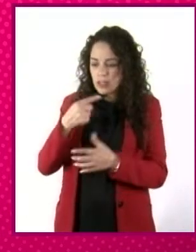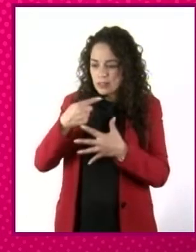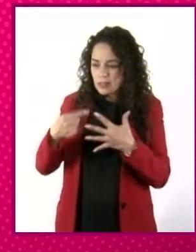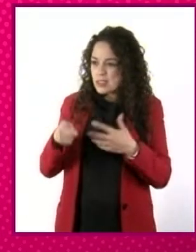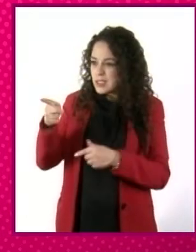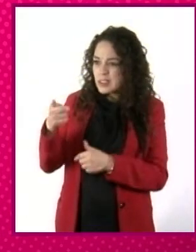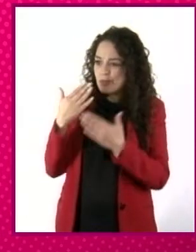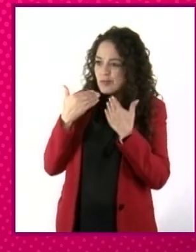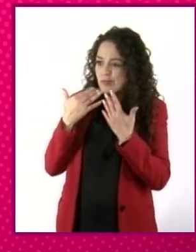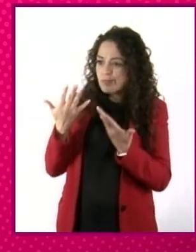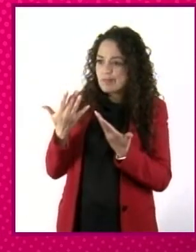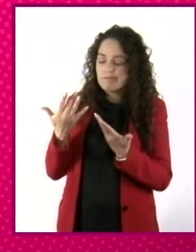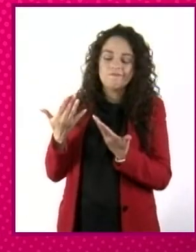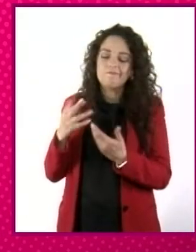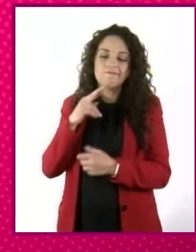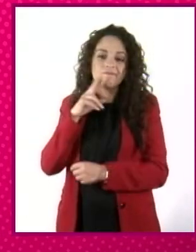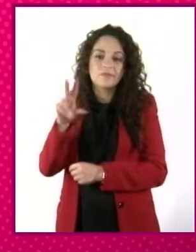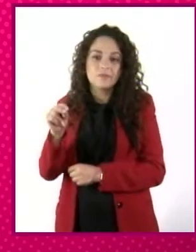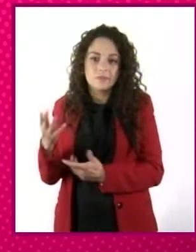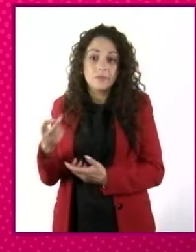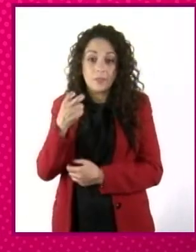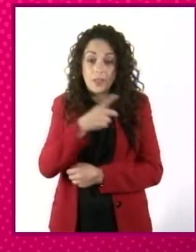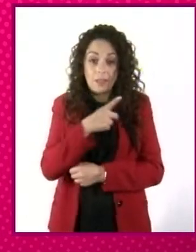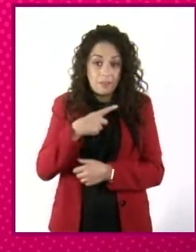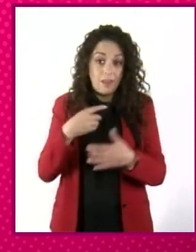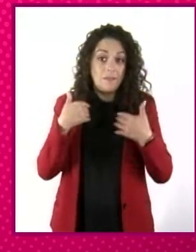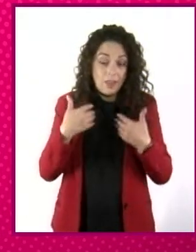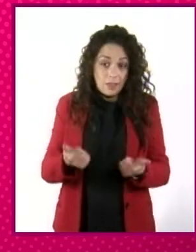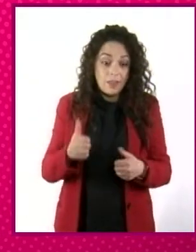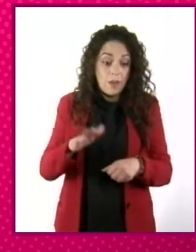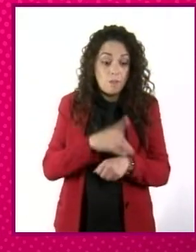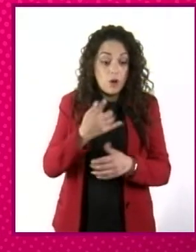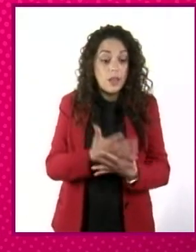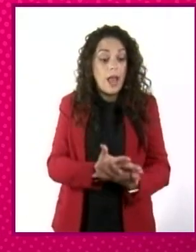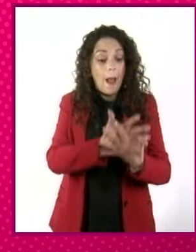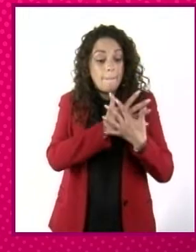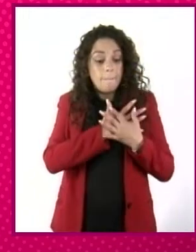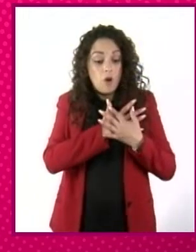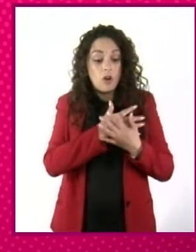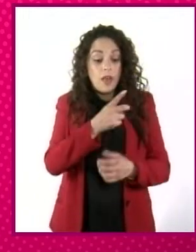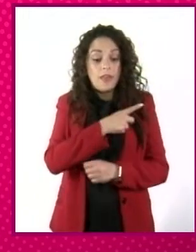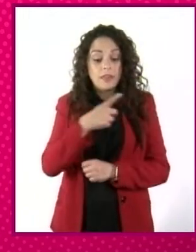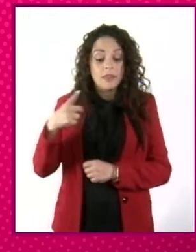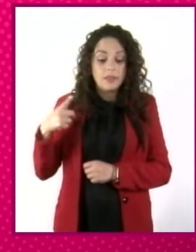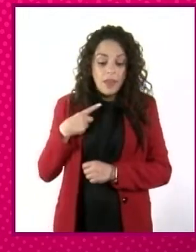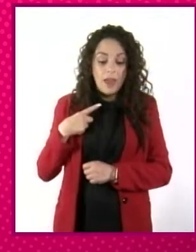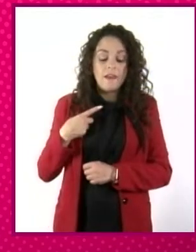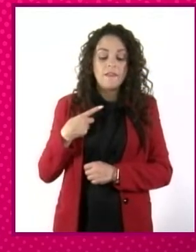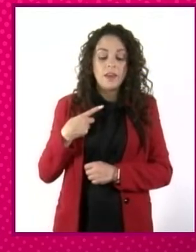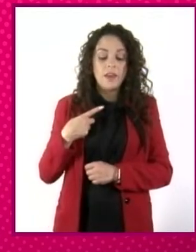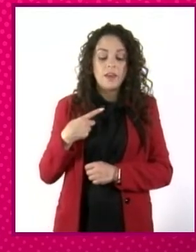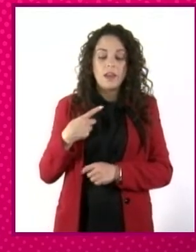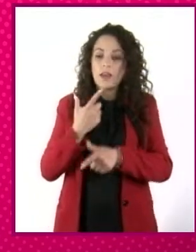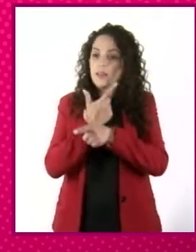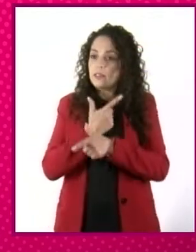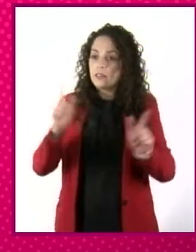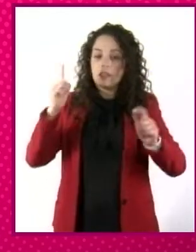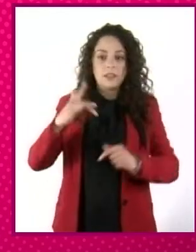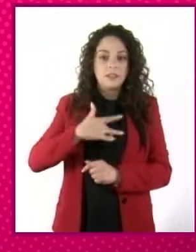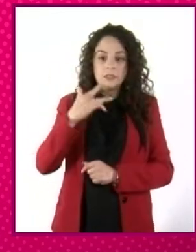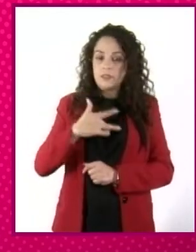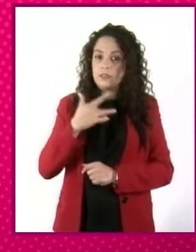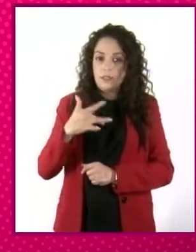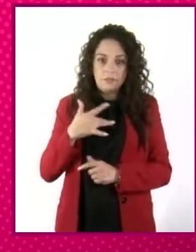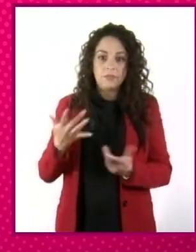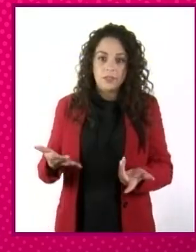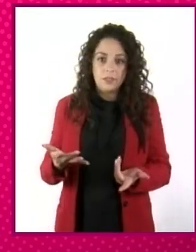creo que es muy importante como este concepto, porque yo creo que amar tiene que ser en un contexto de libertad entre todas las personas, pero no